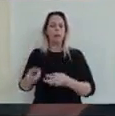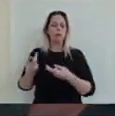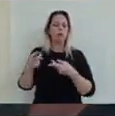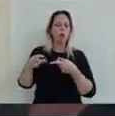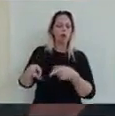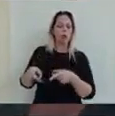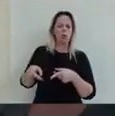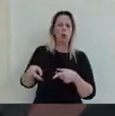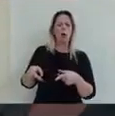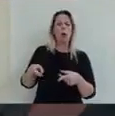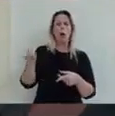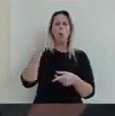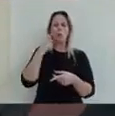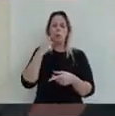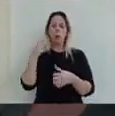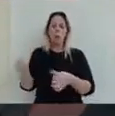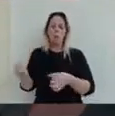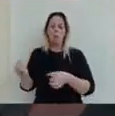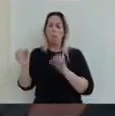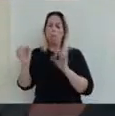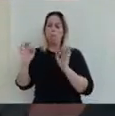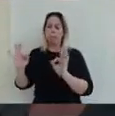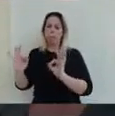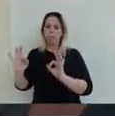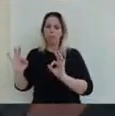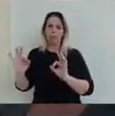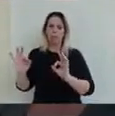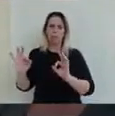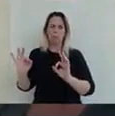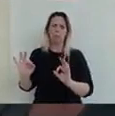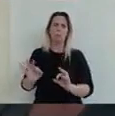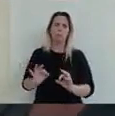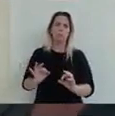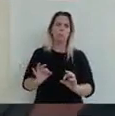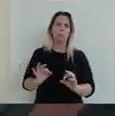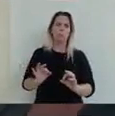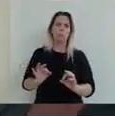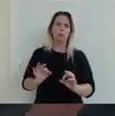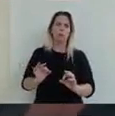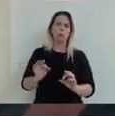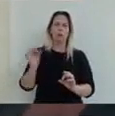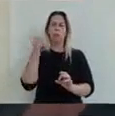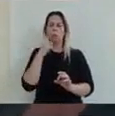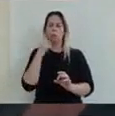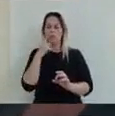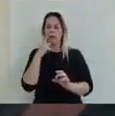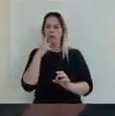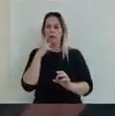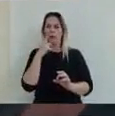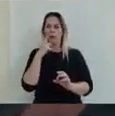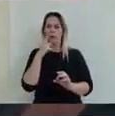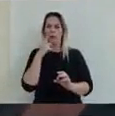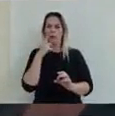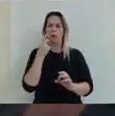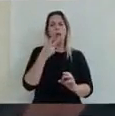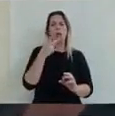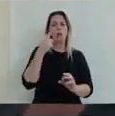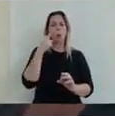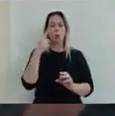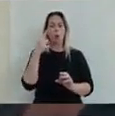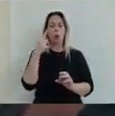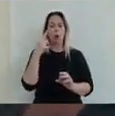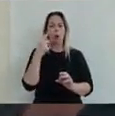cumplimentó y por lo que me informaron es que el municipio tiene hasta el día 21 de mayo